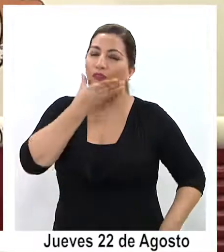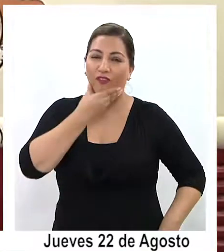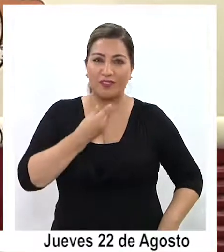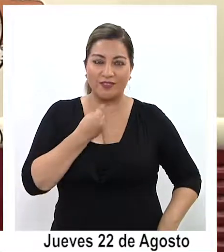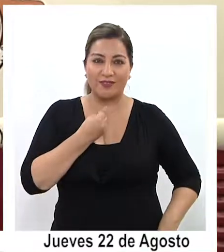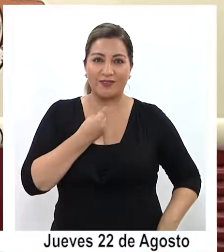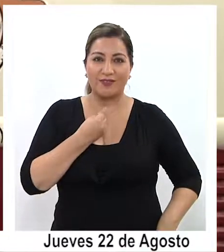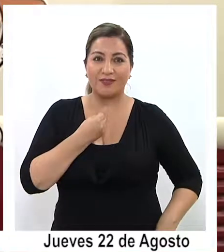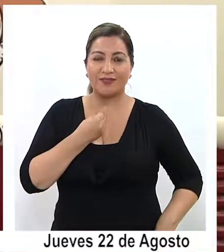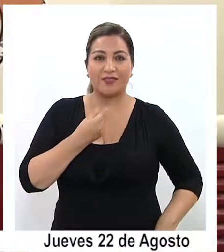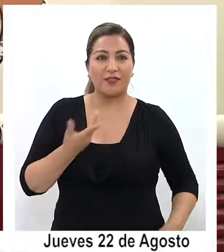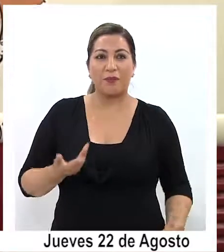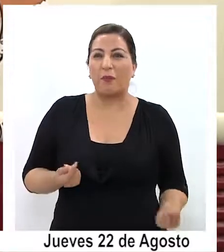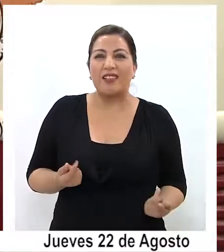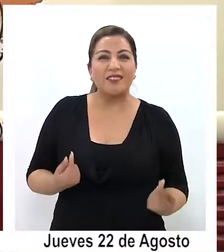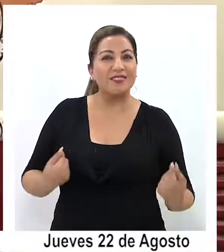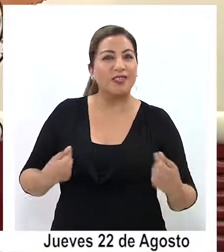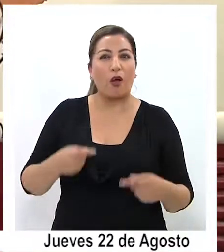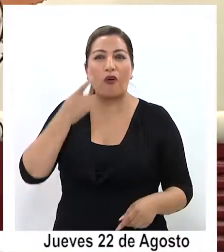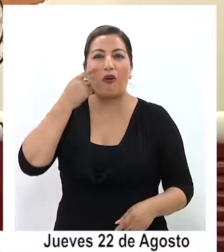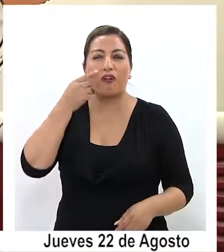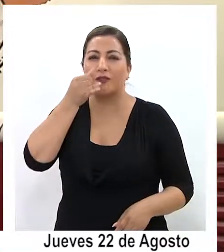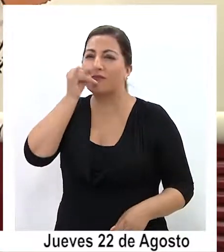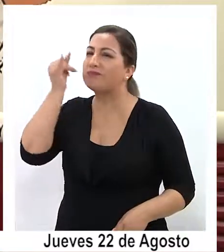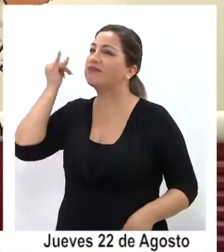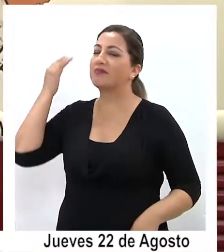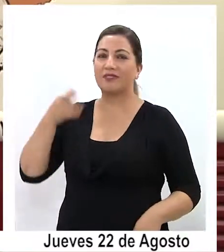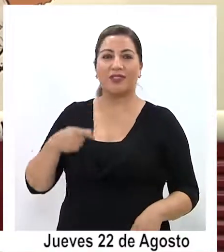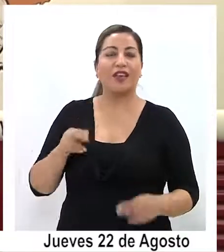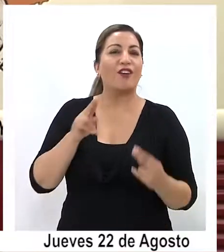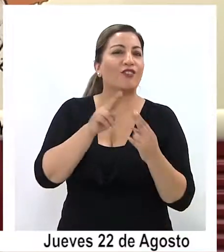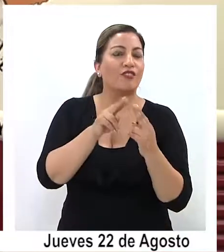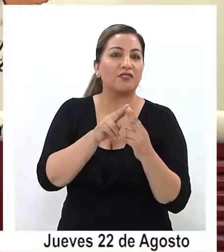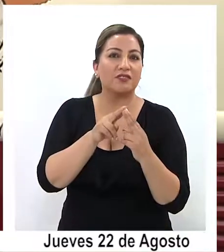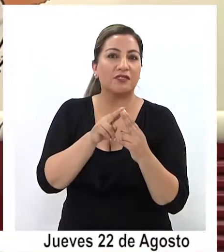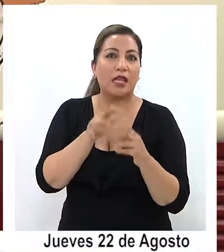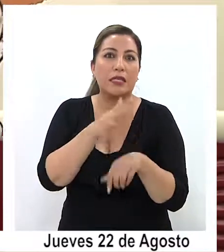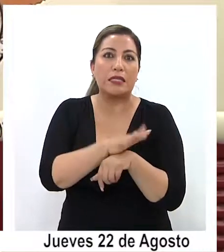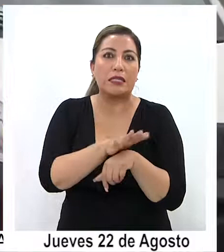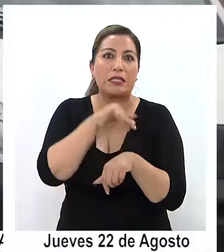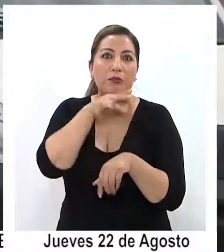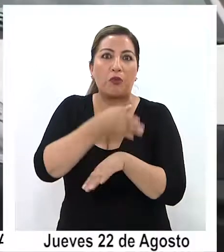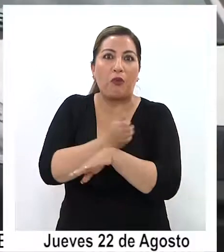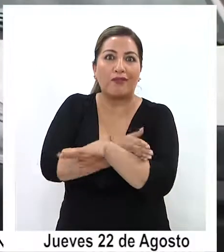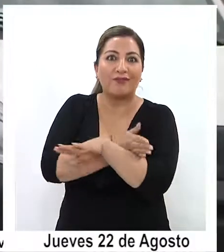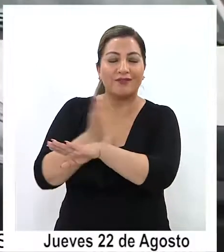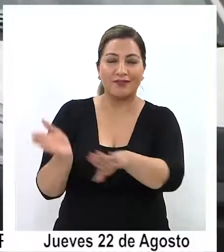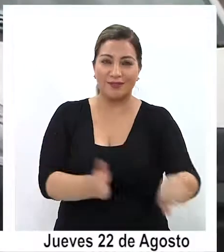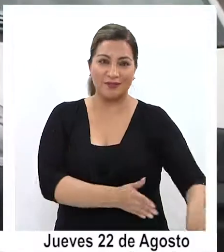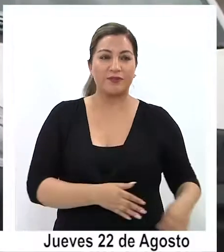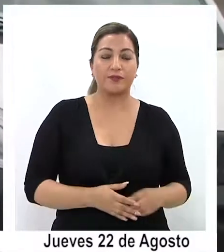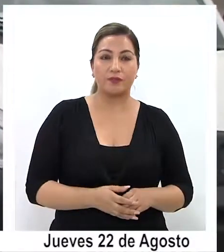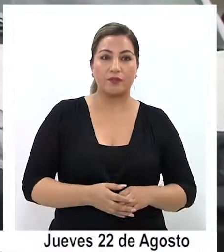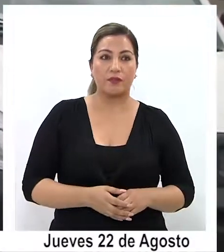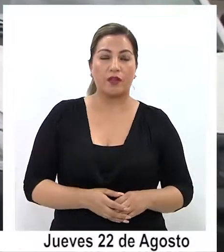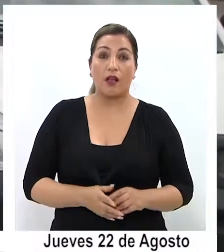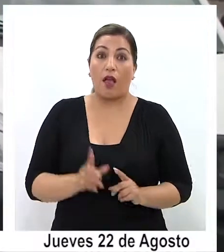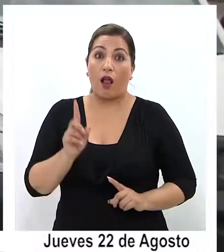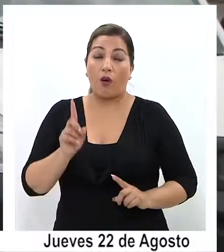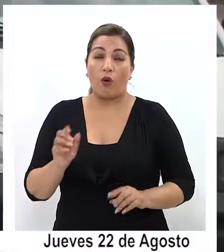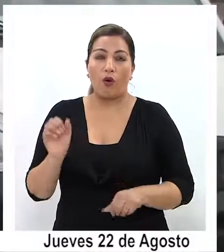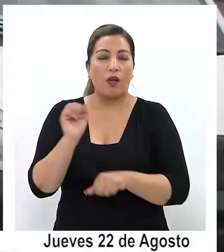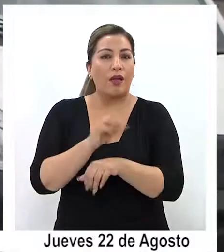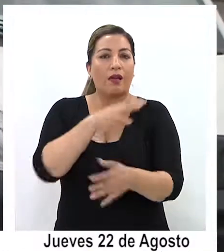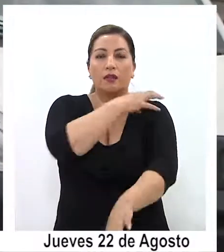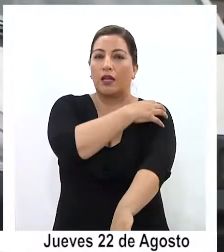y te abran las puertas de su casa como si fueras conocido de toda la vida y te conoces hace 15 minutos. Y aunque llegan a cada